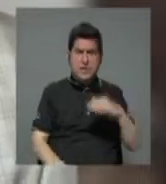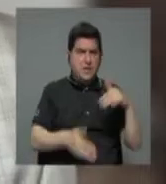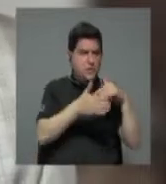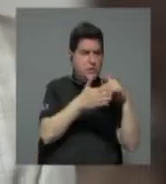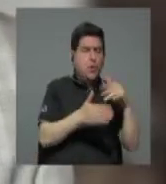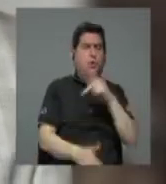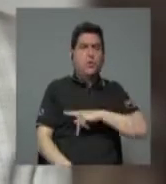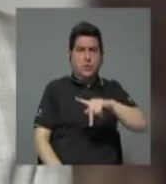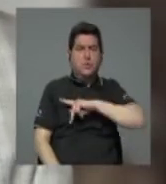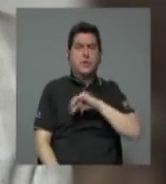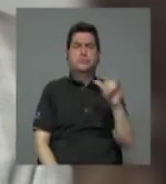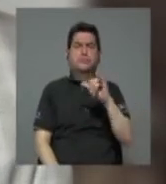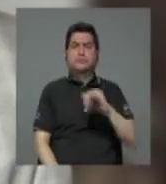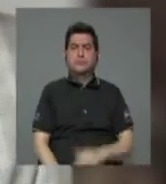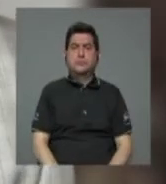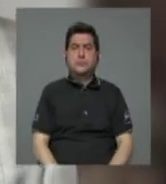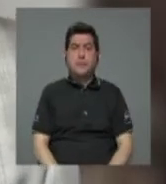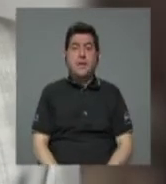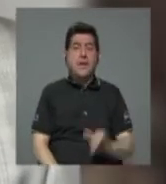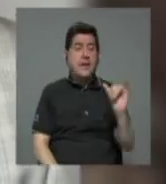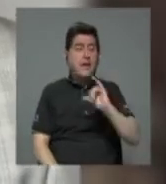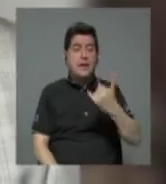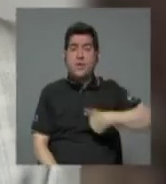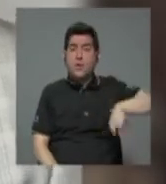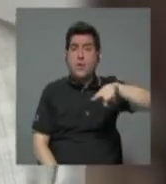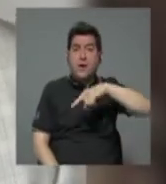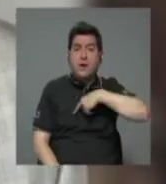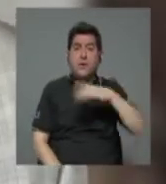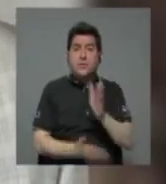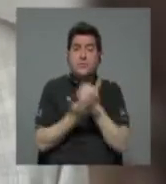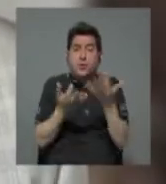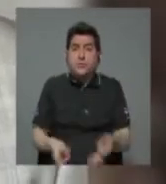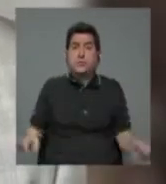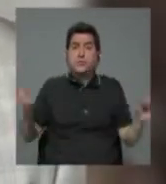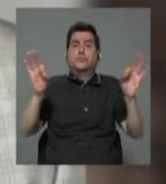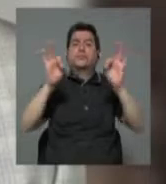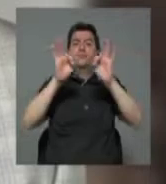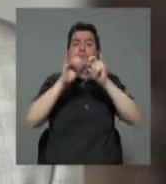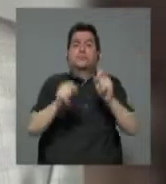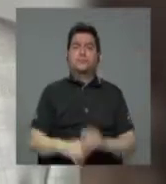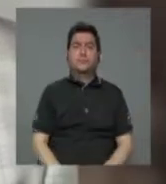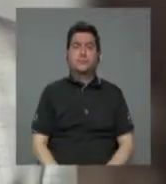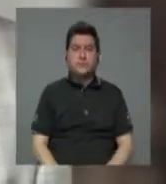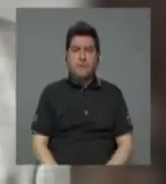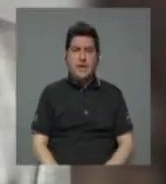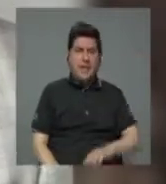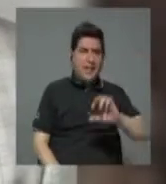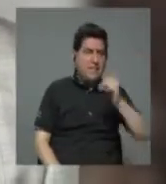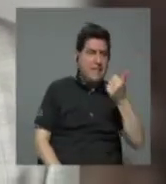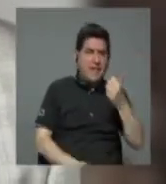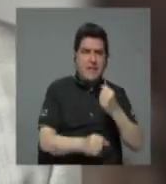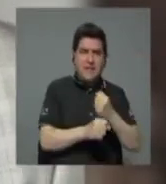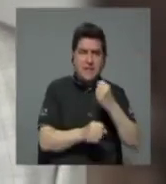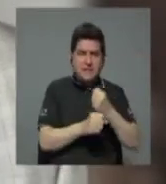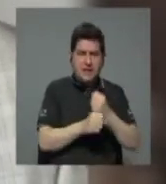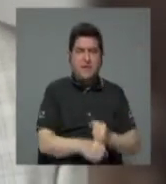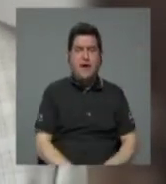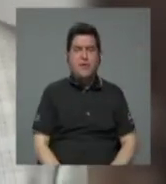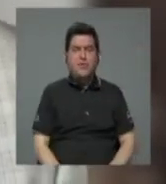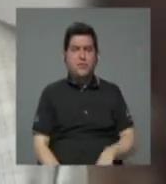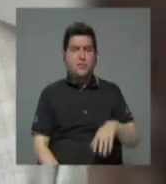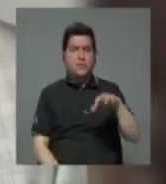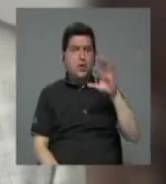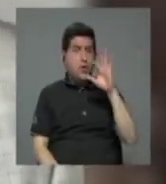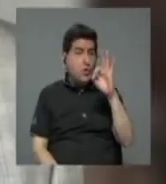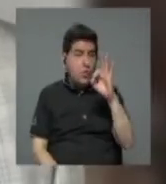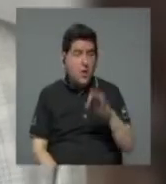como personal, y nos va dando también algo muy importante. 9 de cada 10 empleos durante los últimos 2-3 años